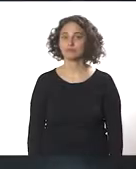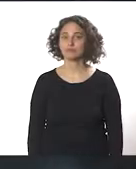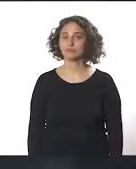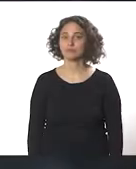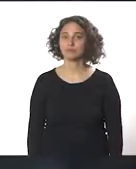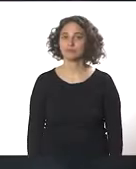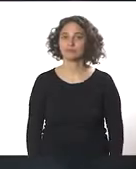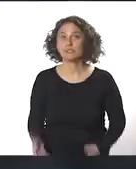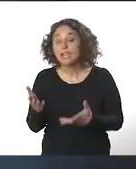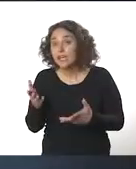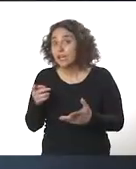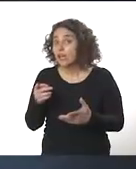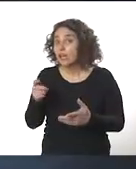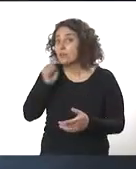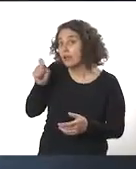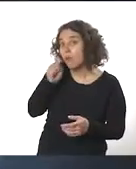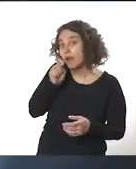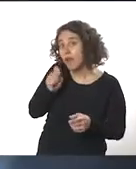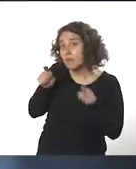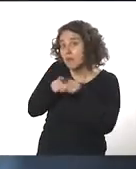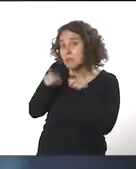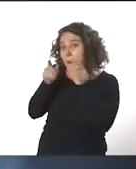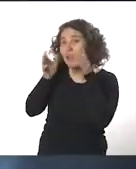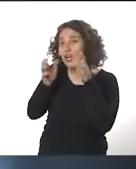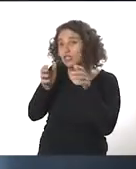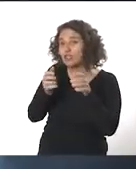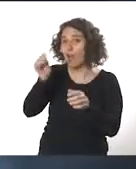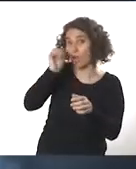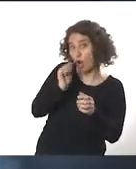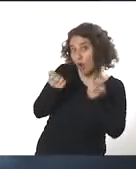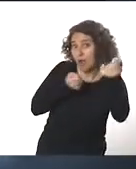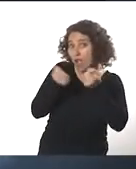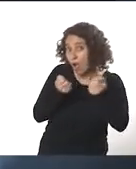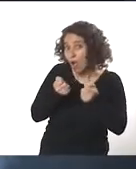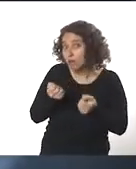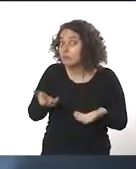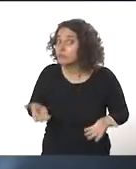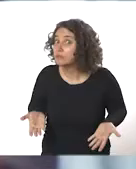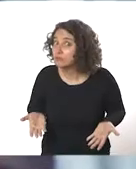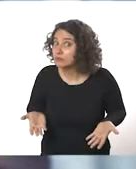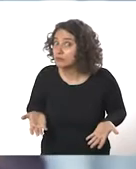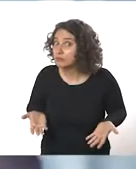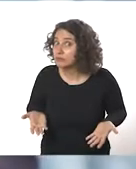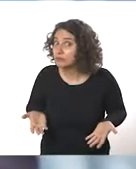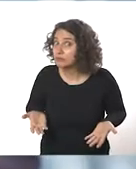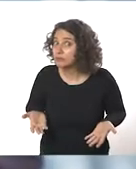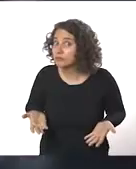$200 para nada. Me tiene que pagar después. Vamos. ¿Vamos, Cristine? ¿Qué hacemos? Che, ¿la marihuana es igual de peligrosa que el alcohol para manejar?